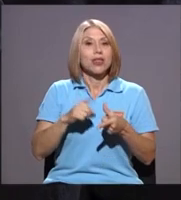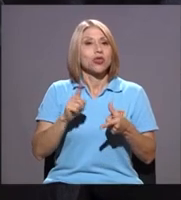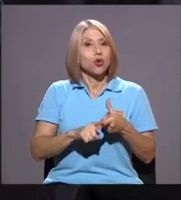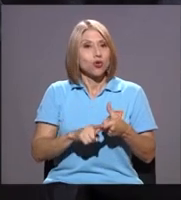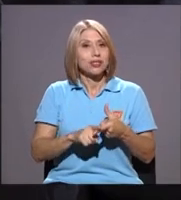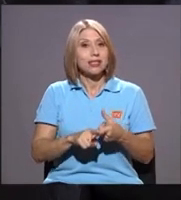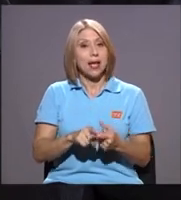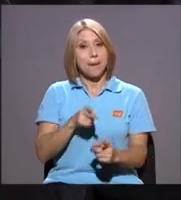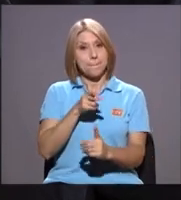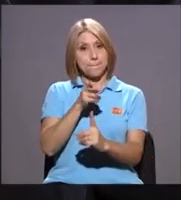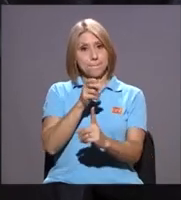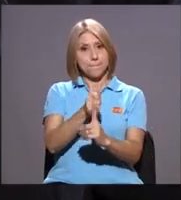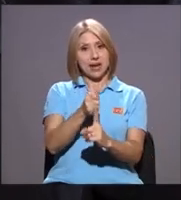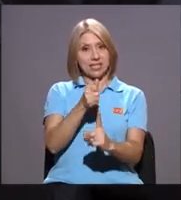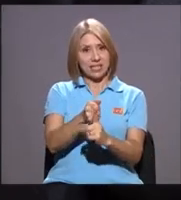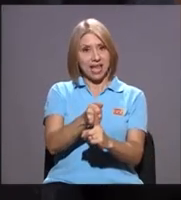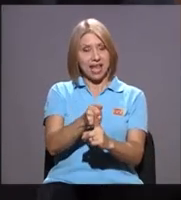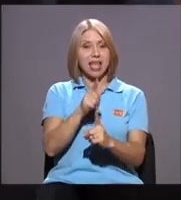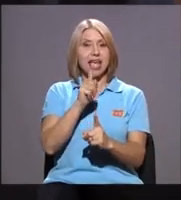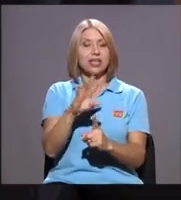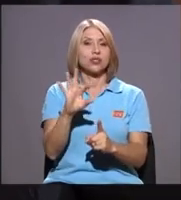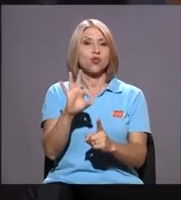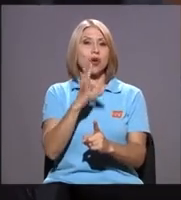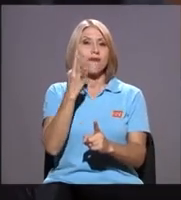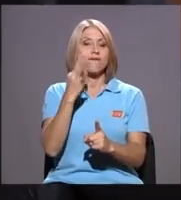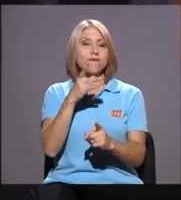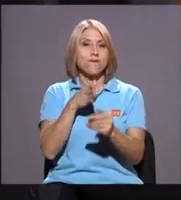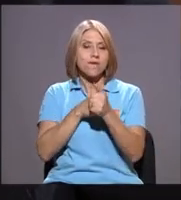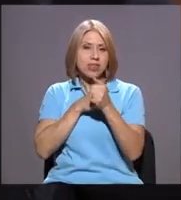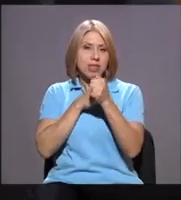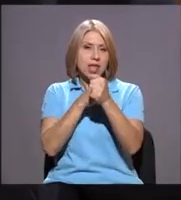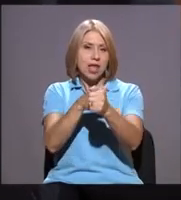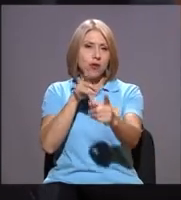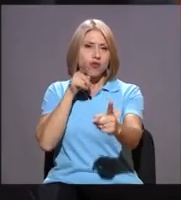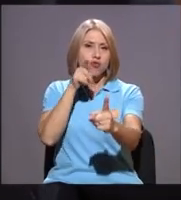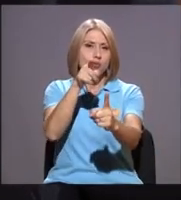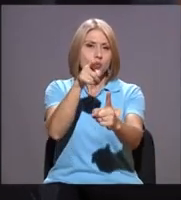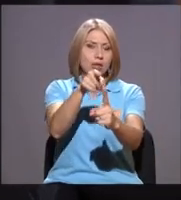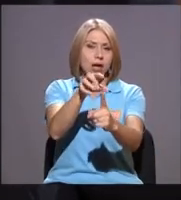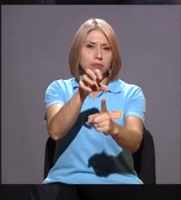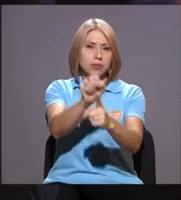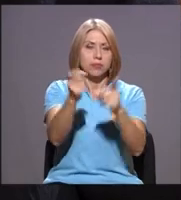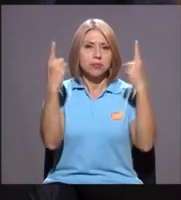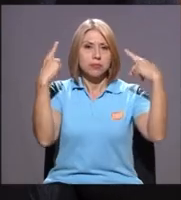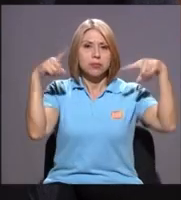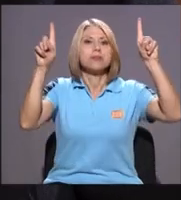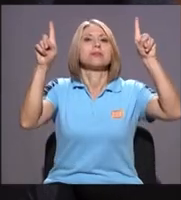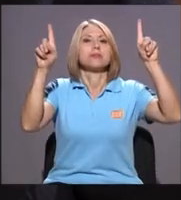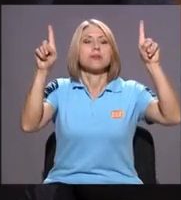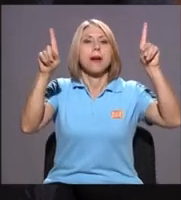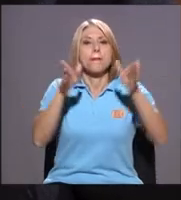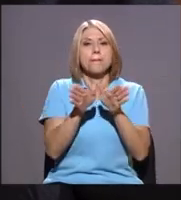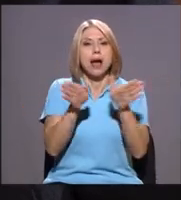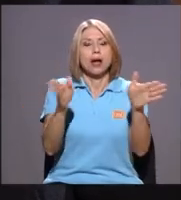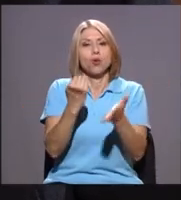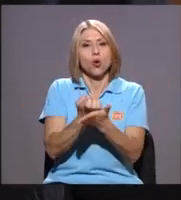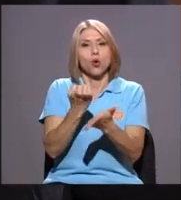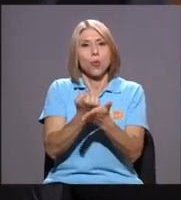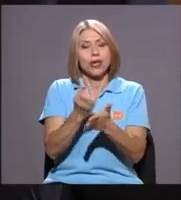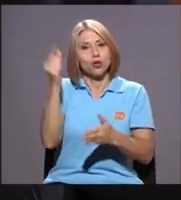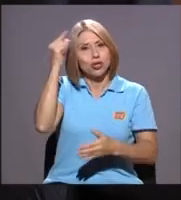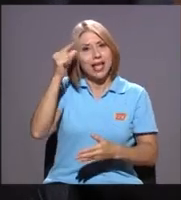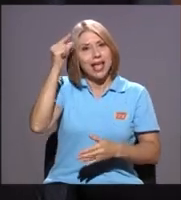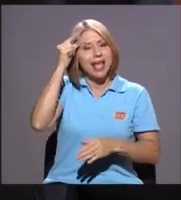se una hoja de ruta para el logro de los objetivos macroeconómicos que la administración